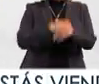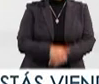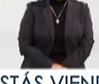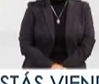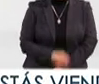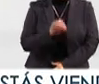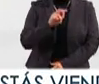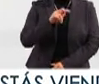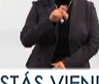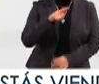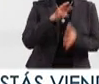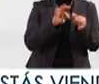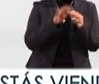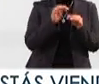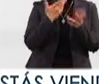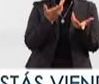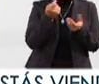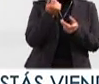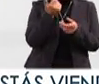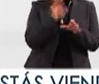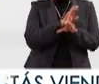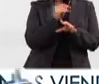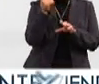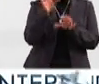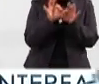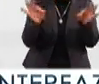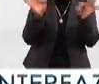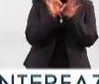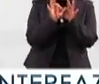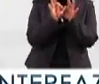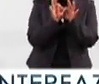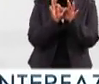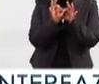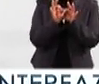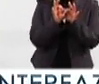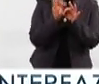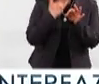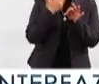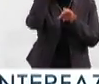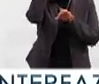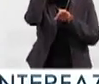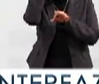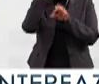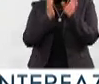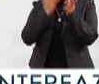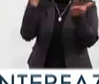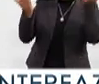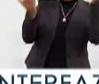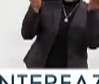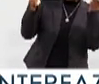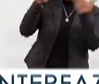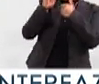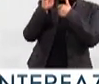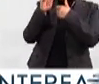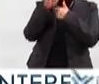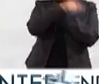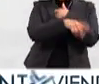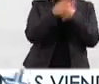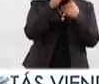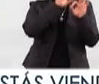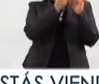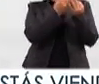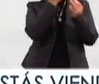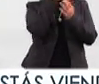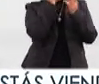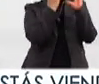Daniel platícanos un poco por qué es importante tener esta experiencia esta comparación entre un método